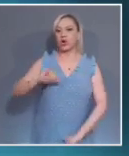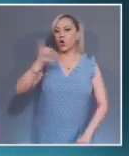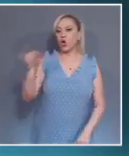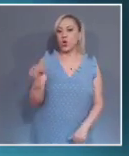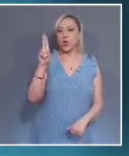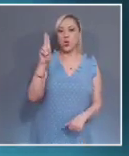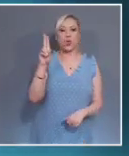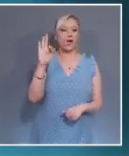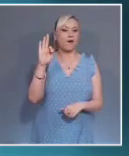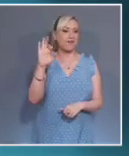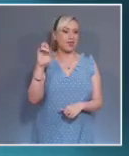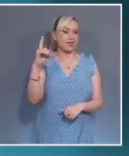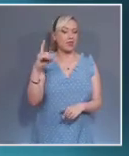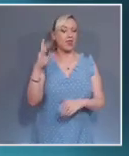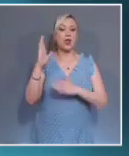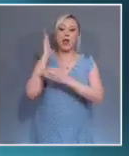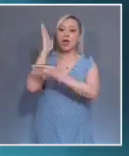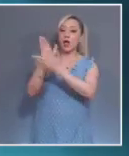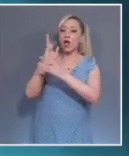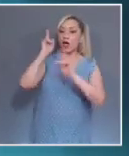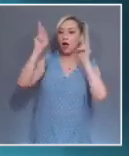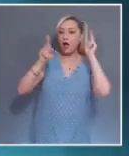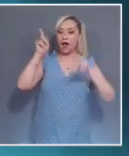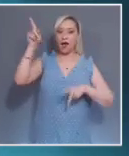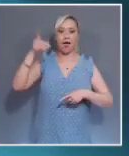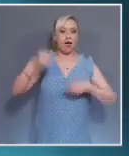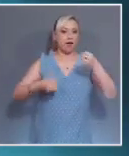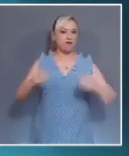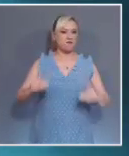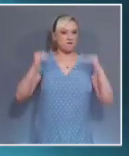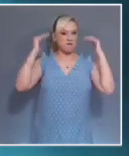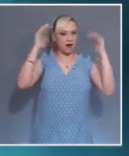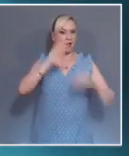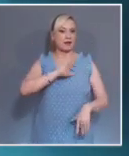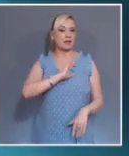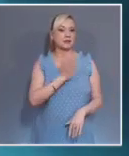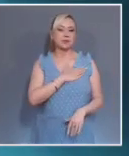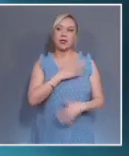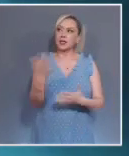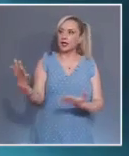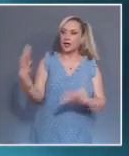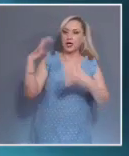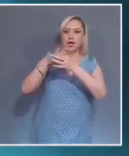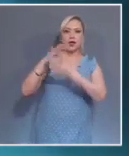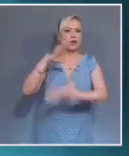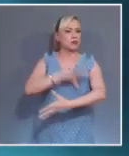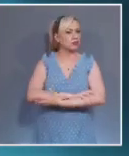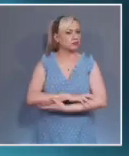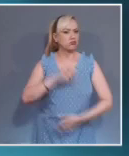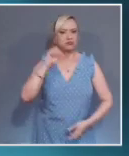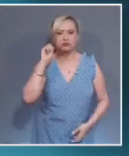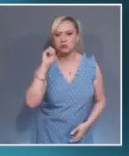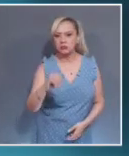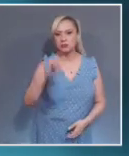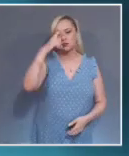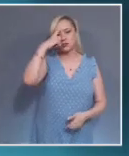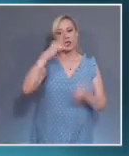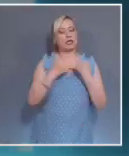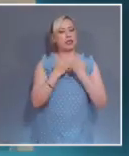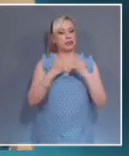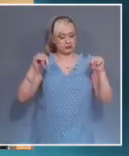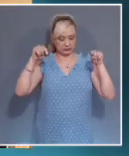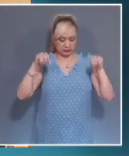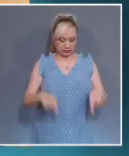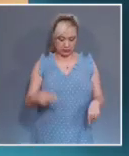de España, donde establecieron un convenio de vinculación y apoyo solidario mutuo en pro de la independencia y autonomía